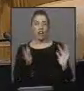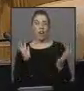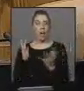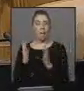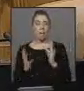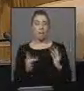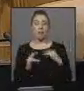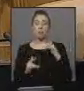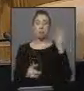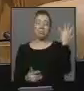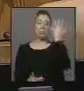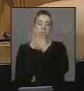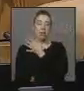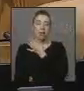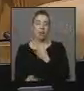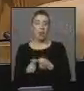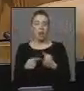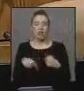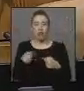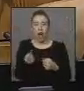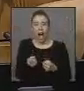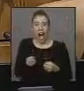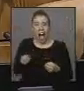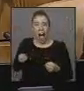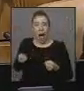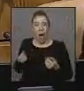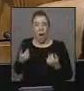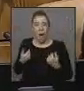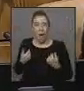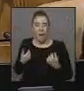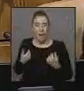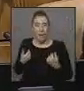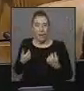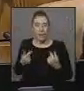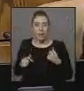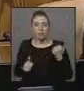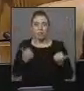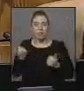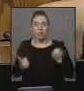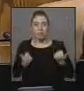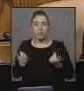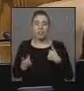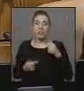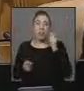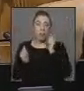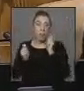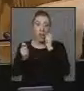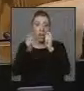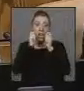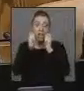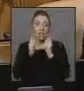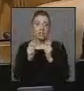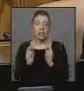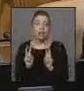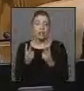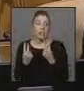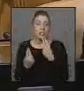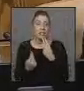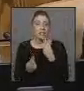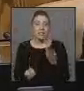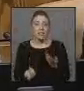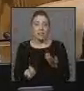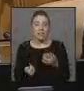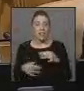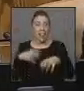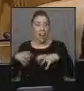darnos cuenta que con cada acto mezquino de vanidad y de arrogancia personal estamos poniendo en riesgo la supervivencia no